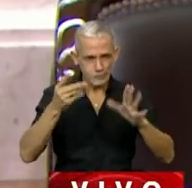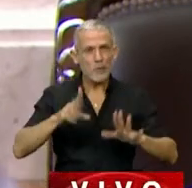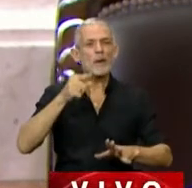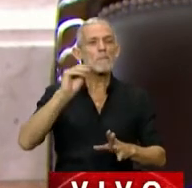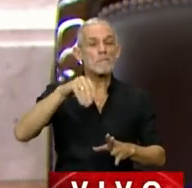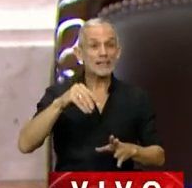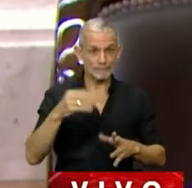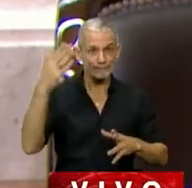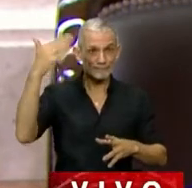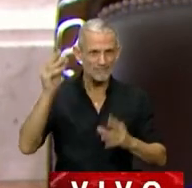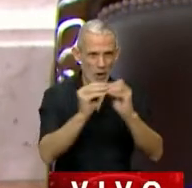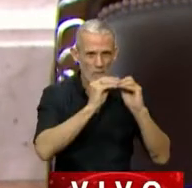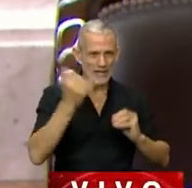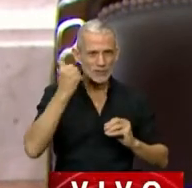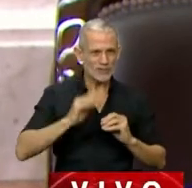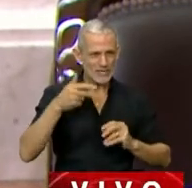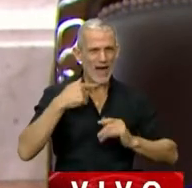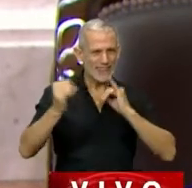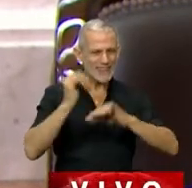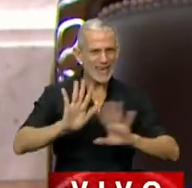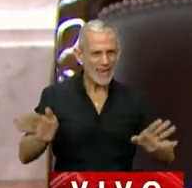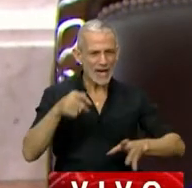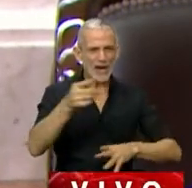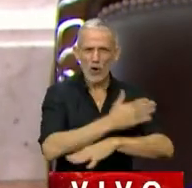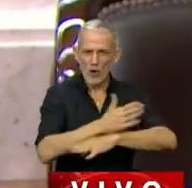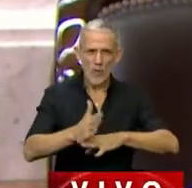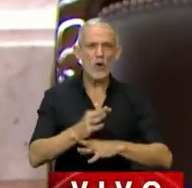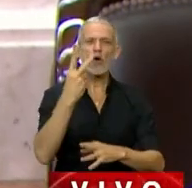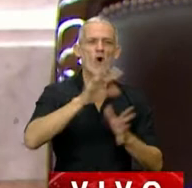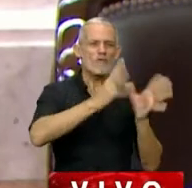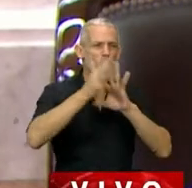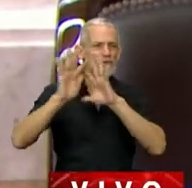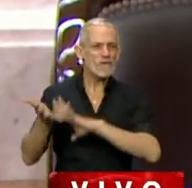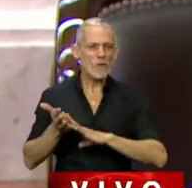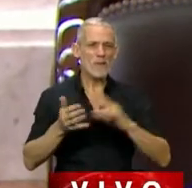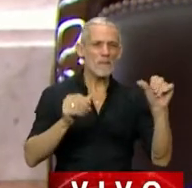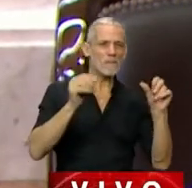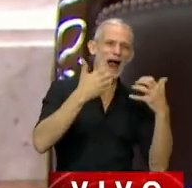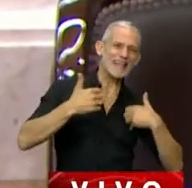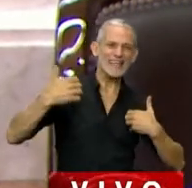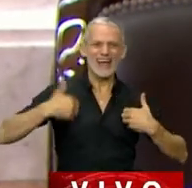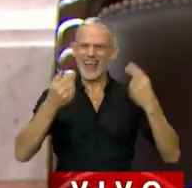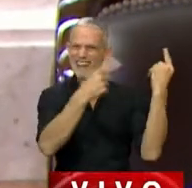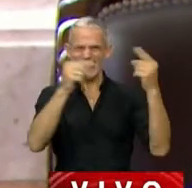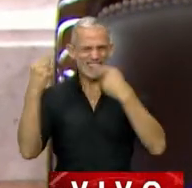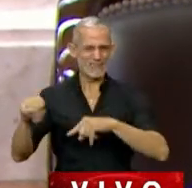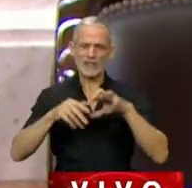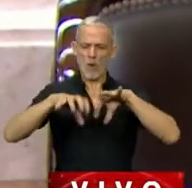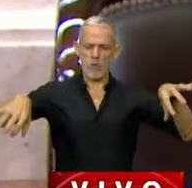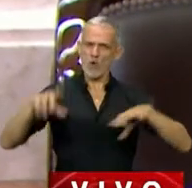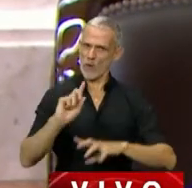como dijeron muchos de mis compañeras y mis compañeros, son dos modelos de países distintos los que estamos discutiendo, no es la